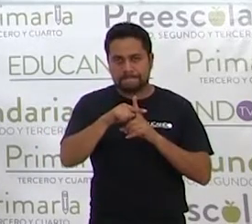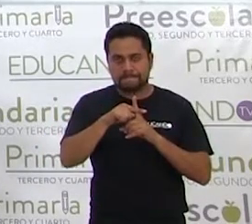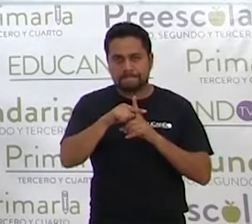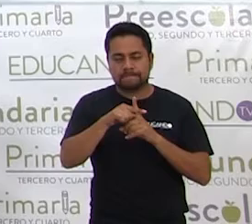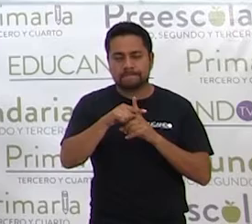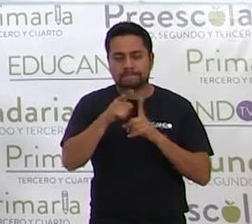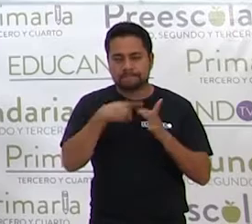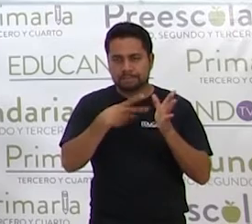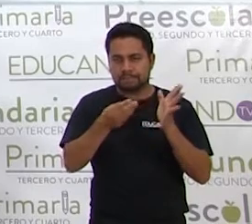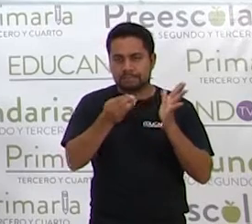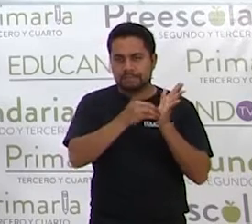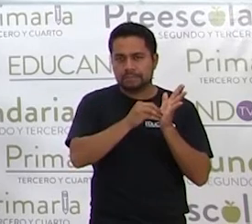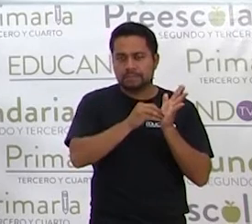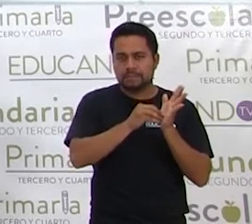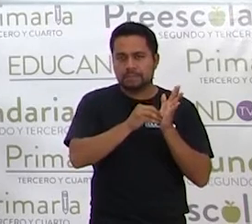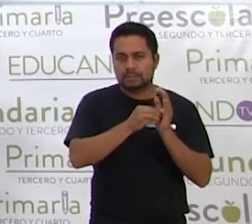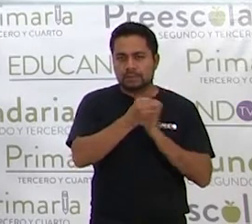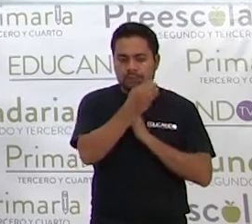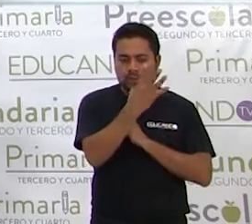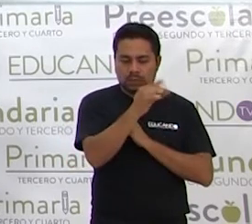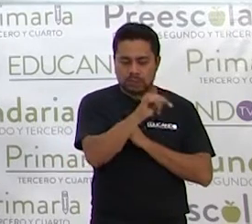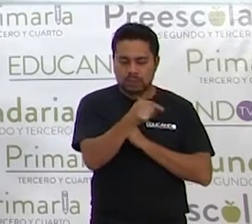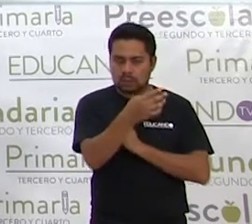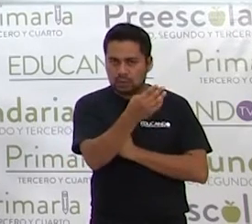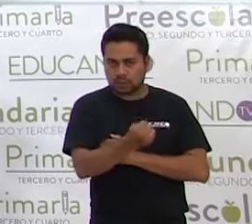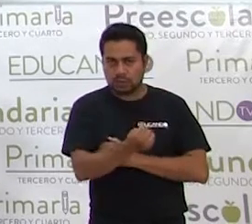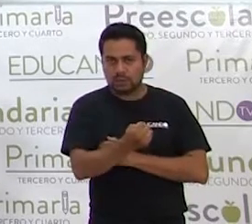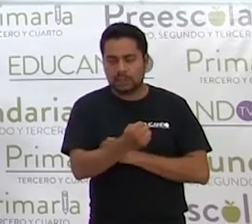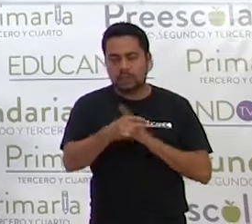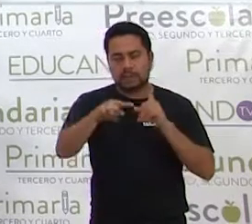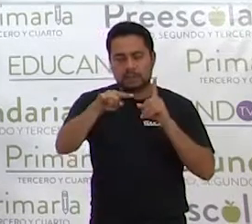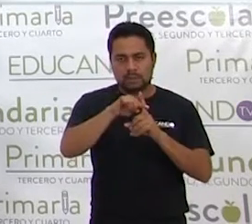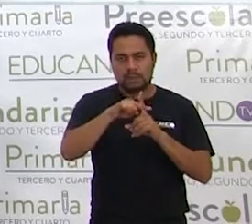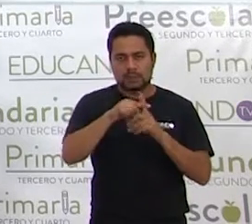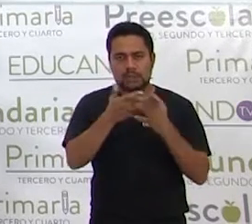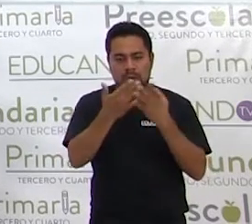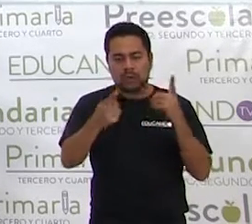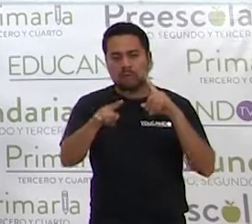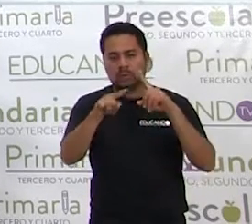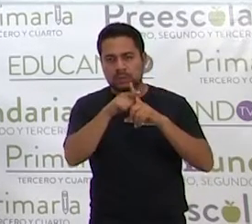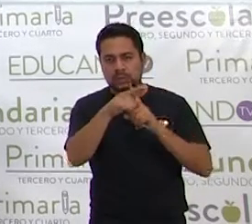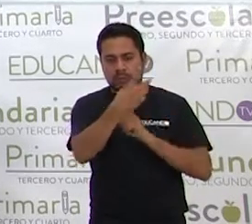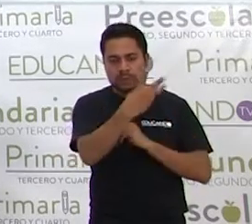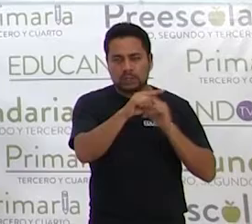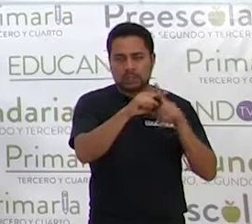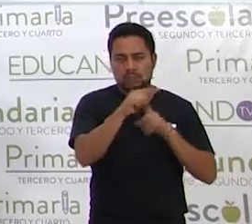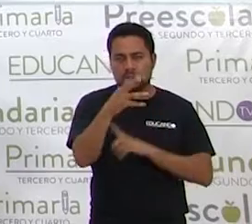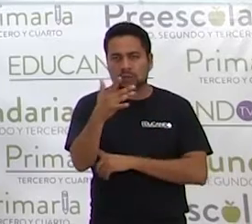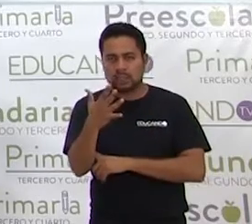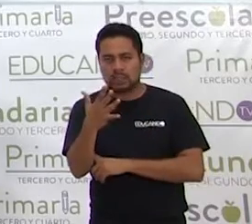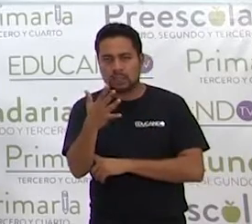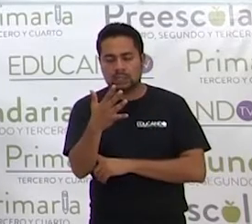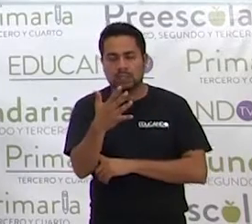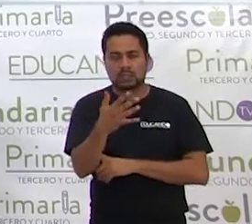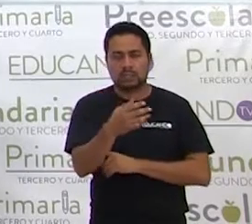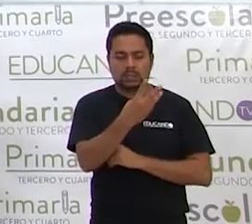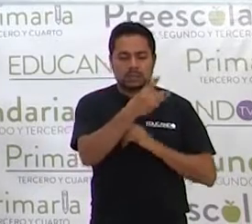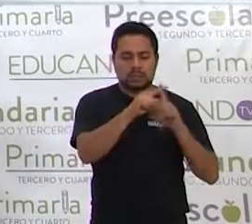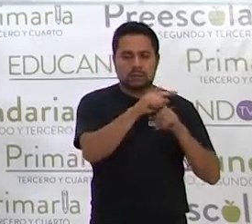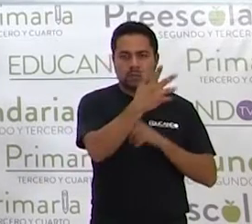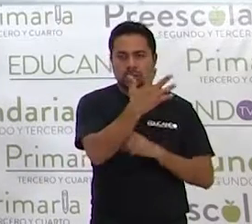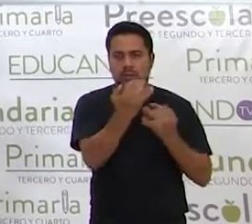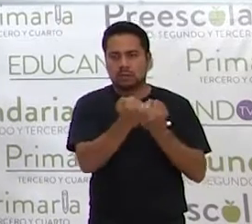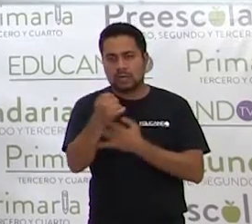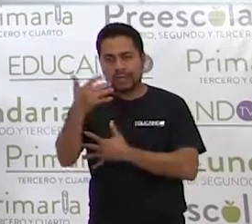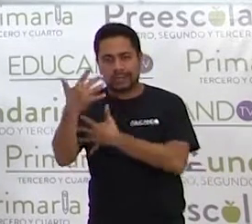ponemos cuatro novenos más ahora multiplicamos tres por 50 3 por 5